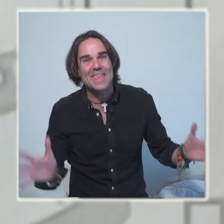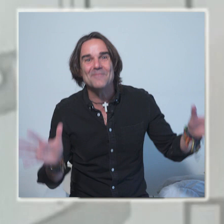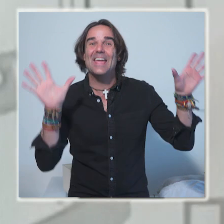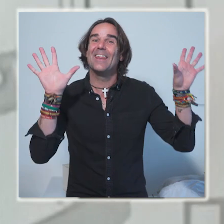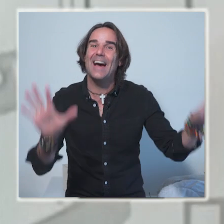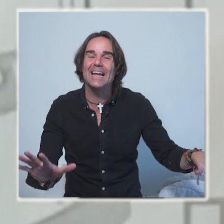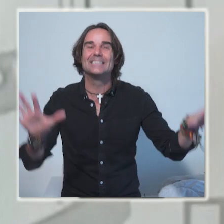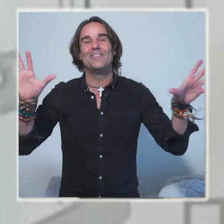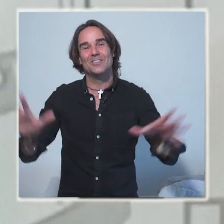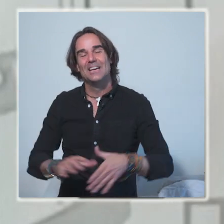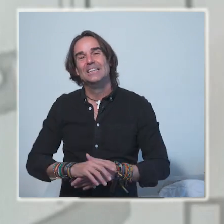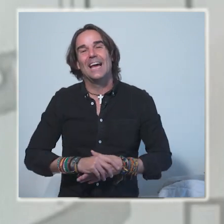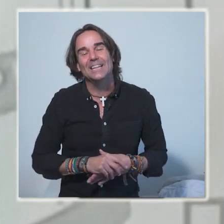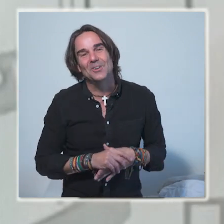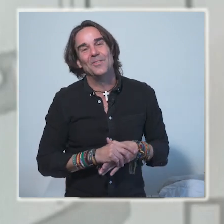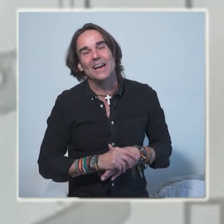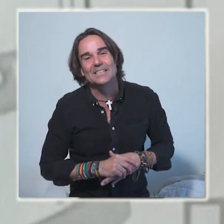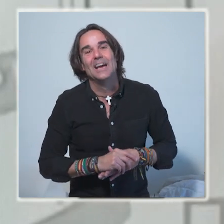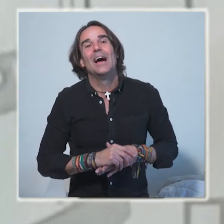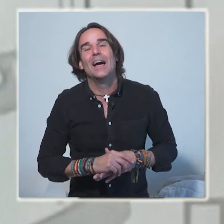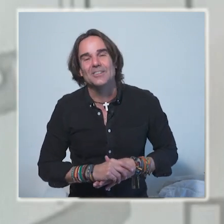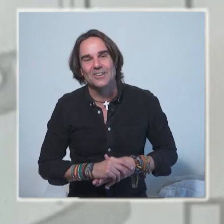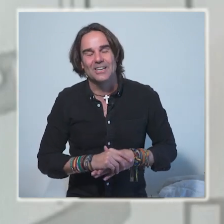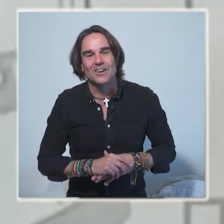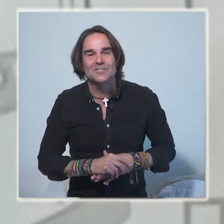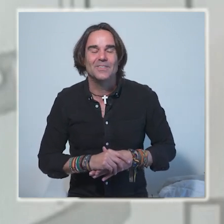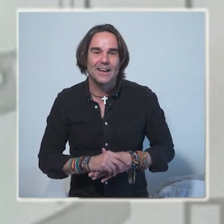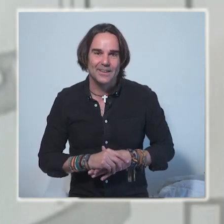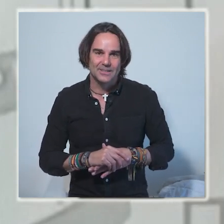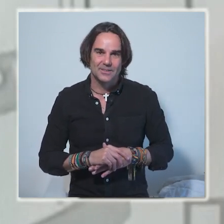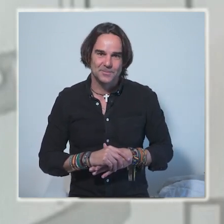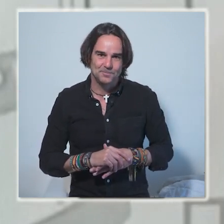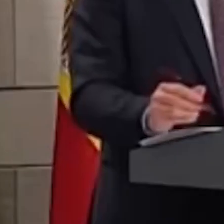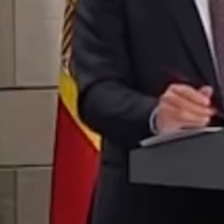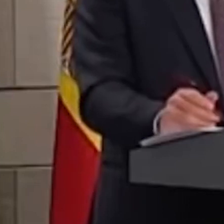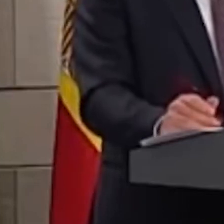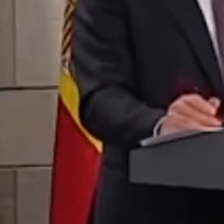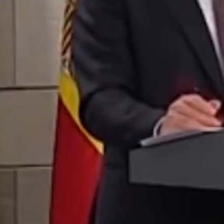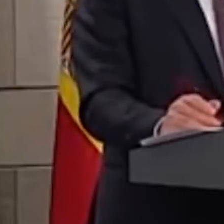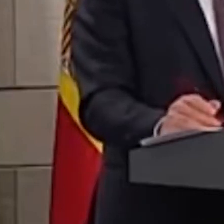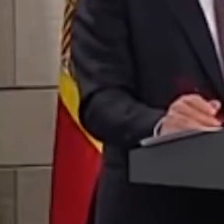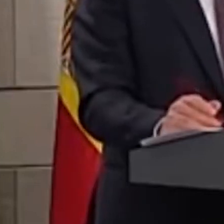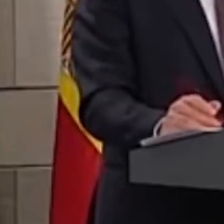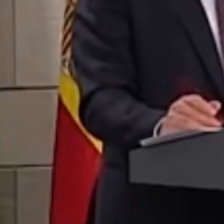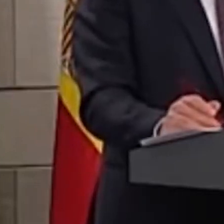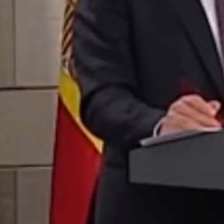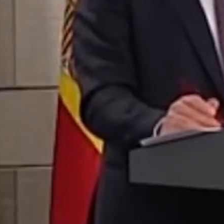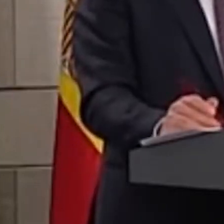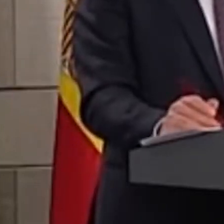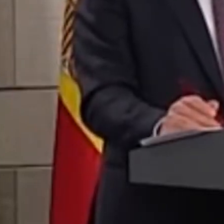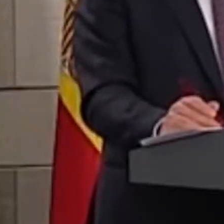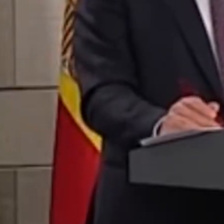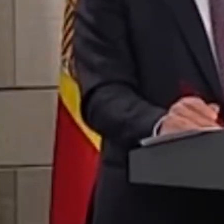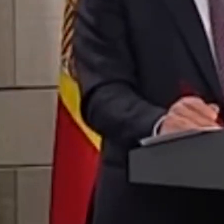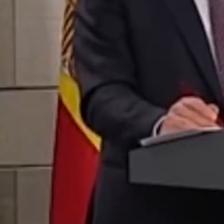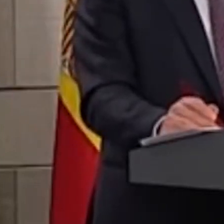vaya mierda, estamos dejando un país a nuestros hijos maravilloso. Nos dice, ya hay cálculos de que con los ERTE